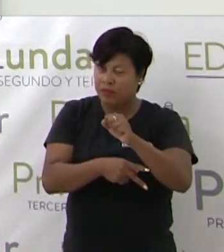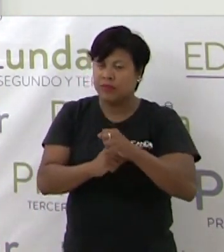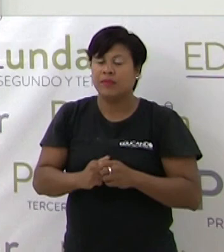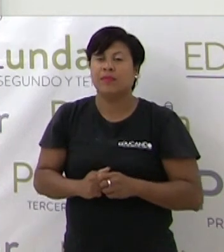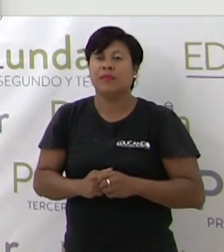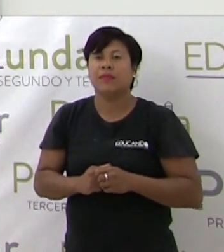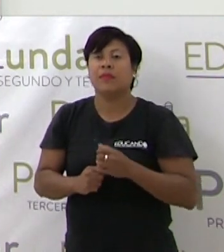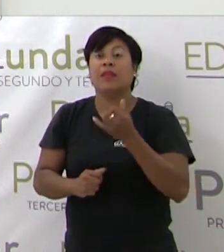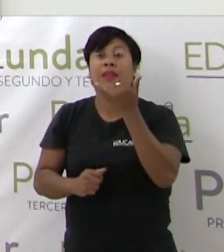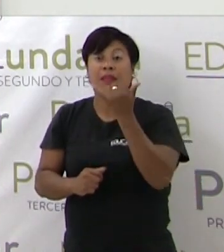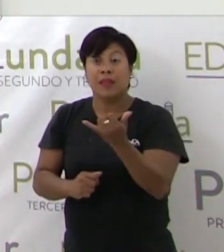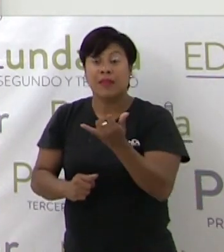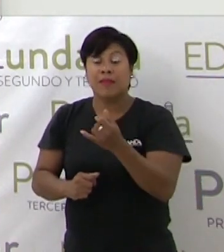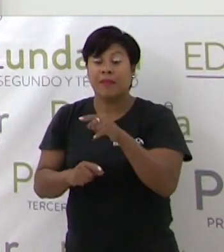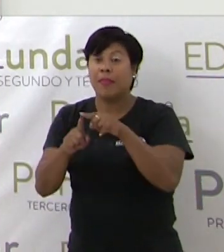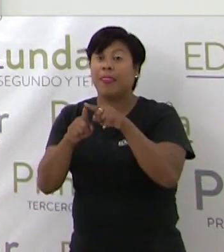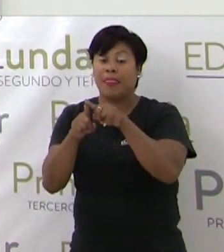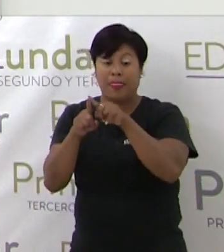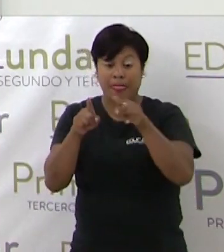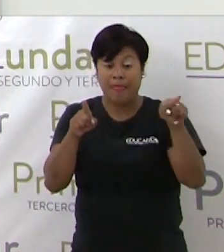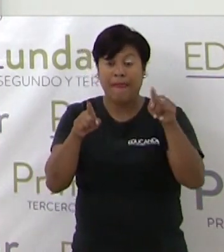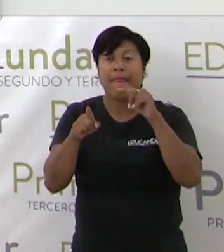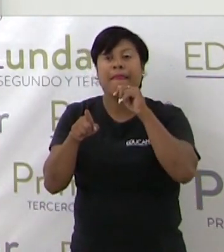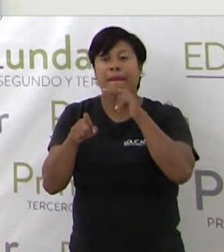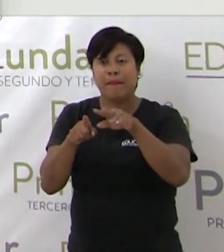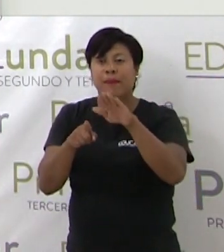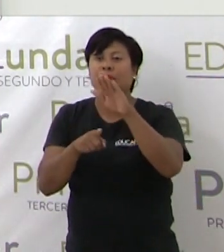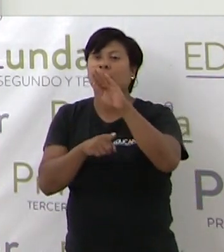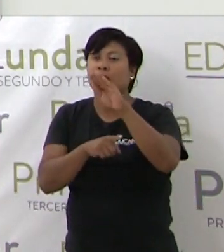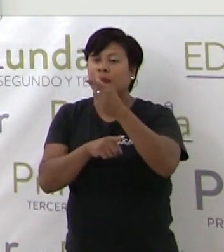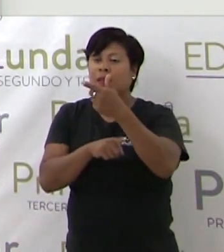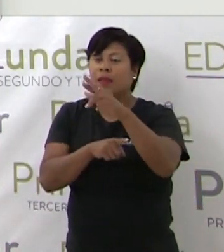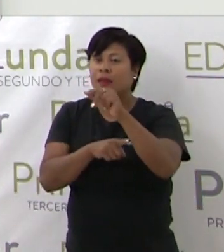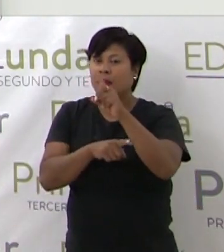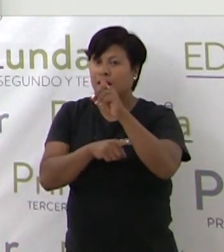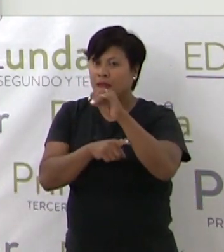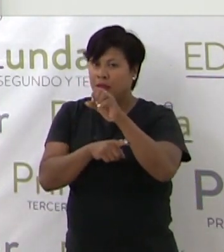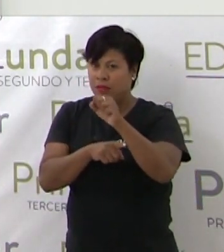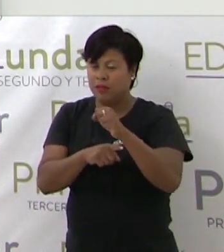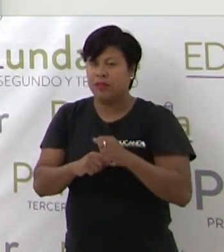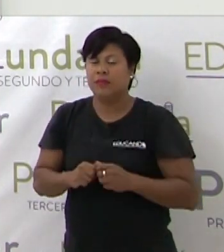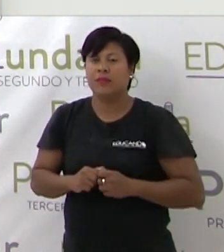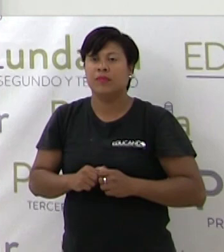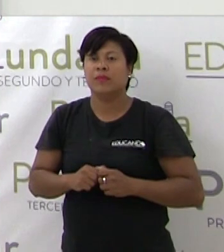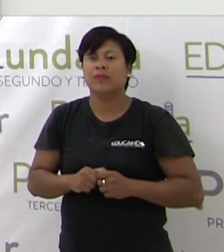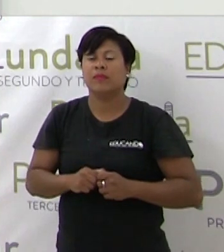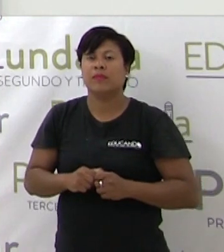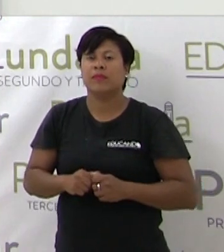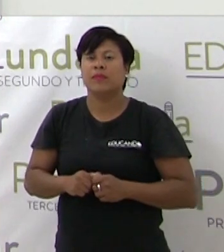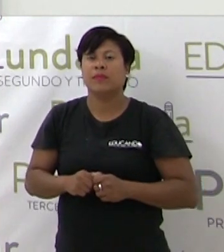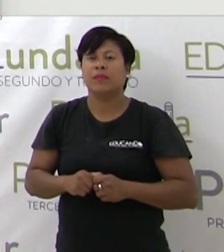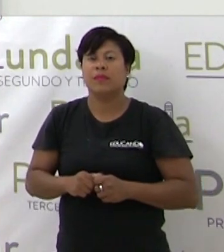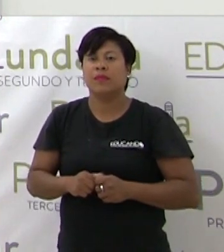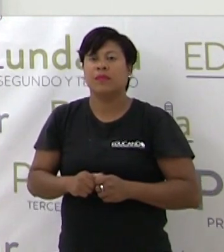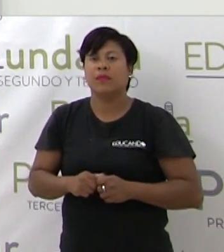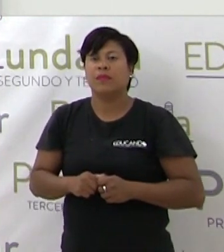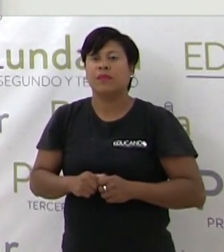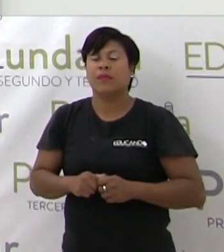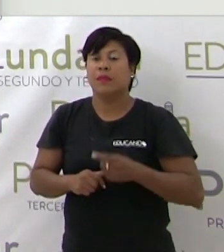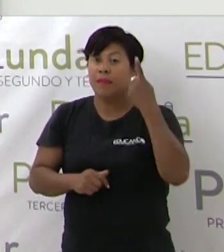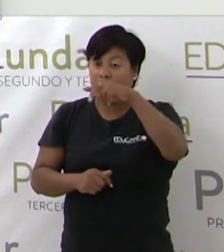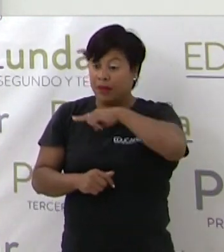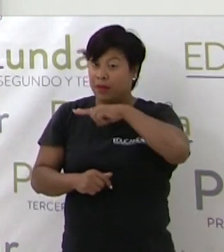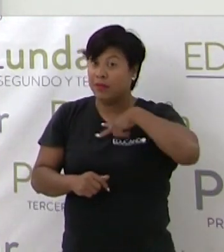Y acá también, de este otro lado, voy a trazar aquí unas líneas así entrecortadas, para que